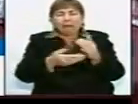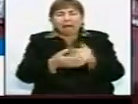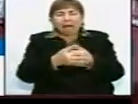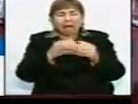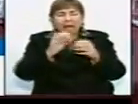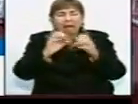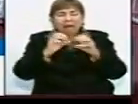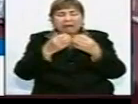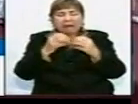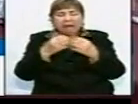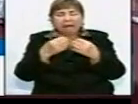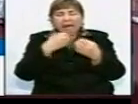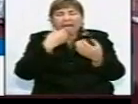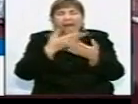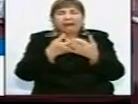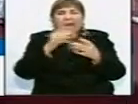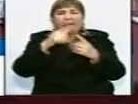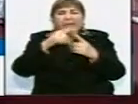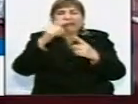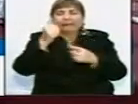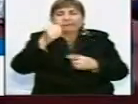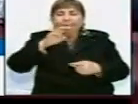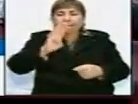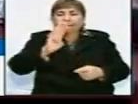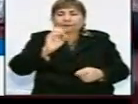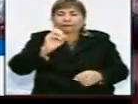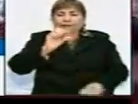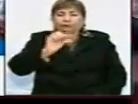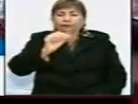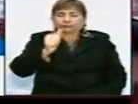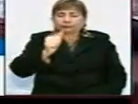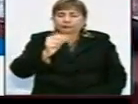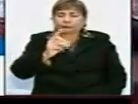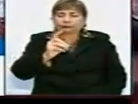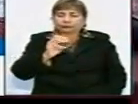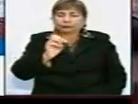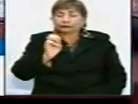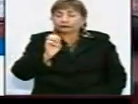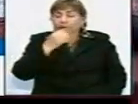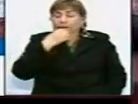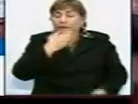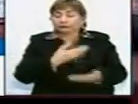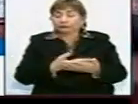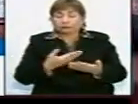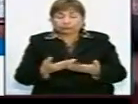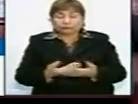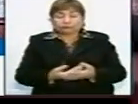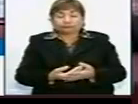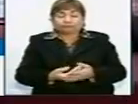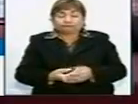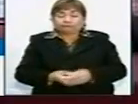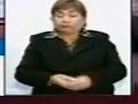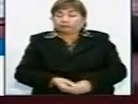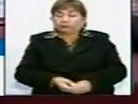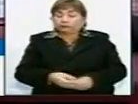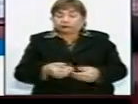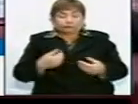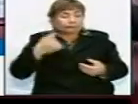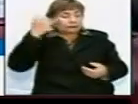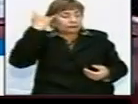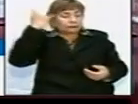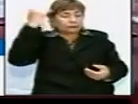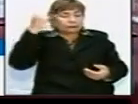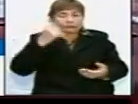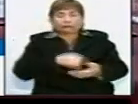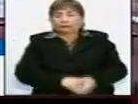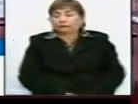sectores por ejemplo tambogrande tuvimos este un aliviadero nosotros inventamos ese